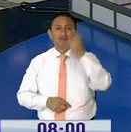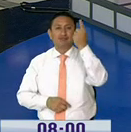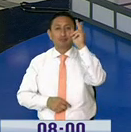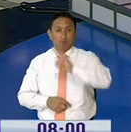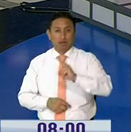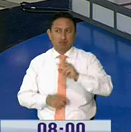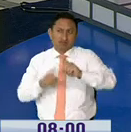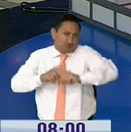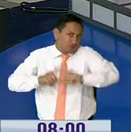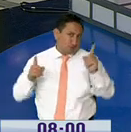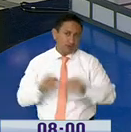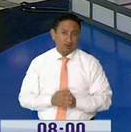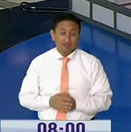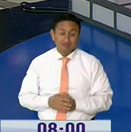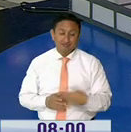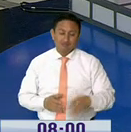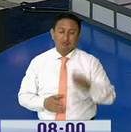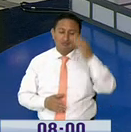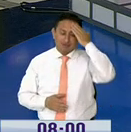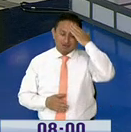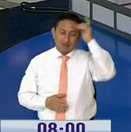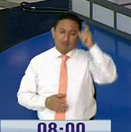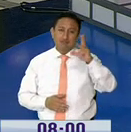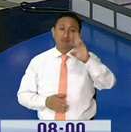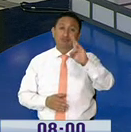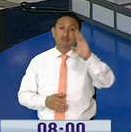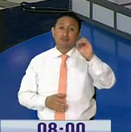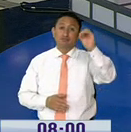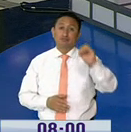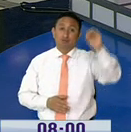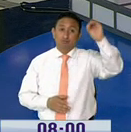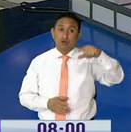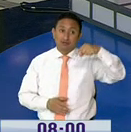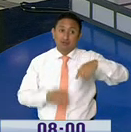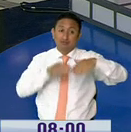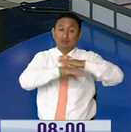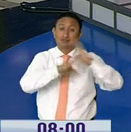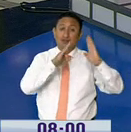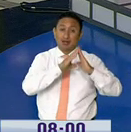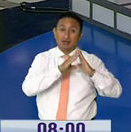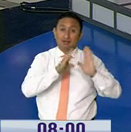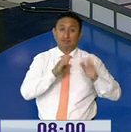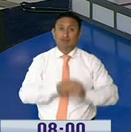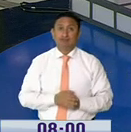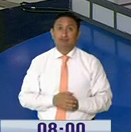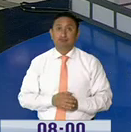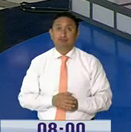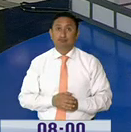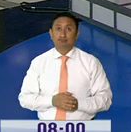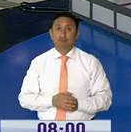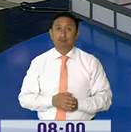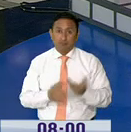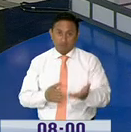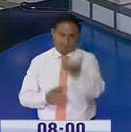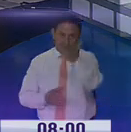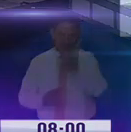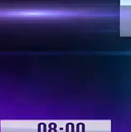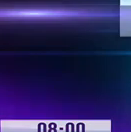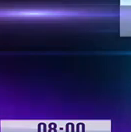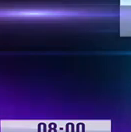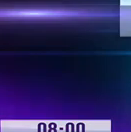viernes distinto. Yo sé que muchos, el 70%, está en casa. Tenemos cadena también. Vamos a dar paso.